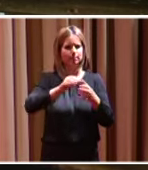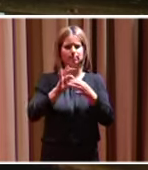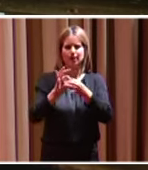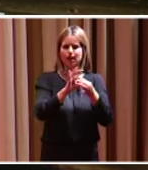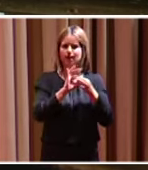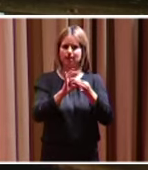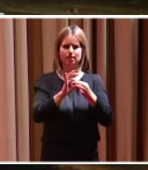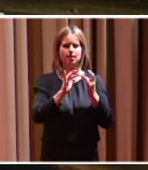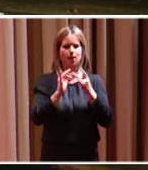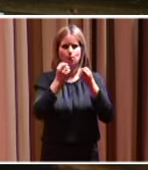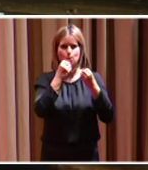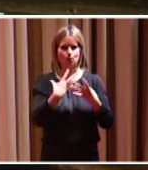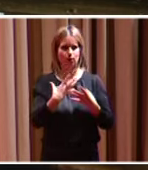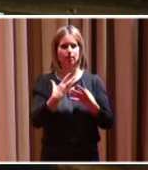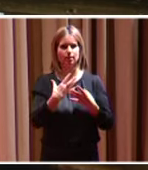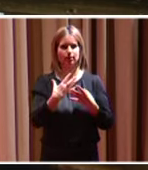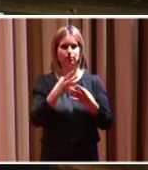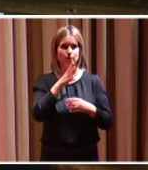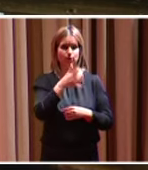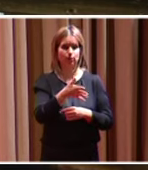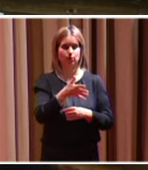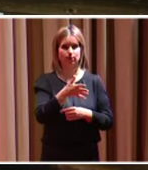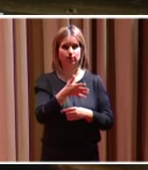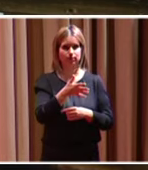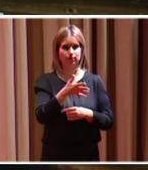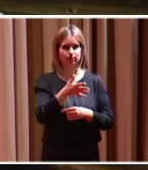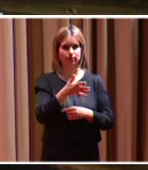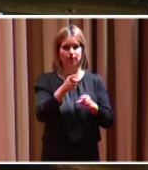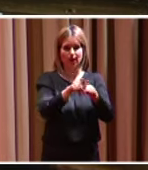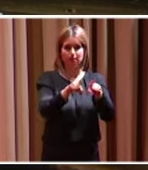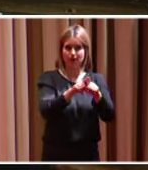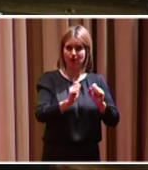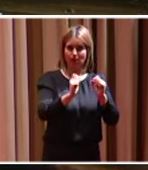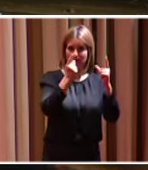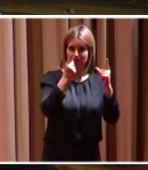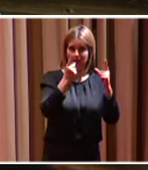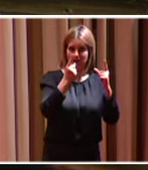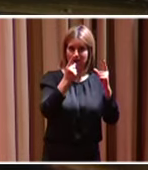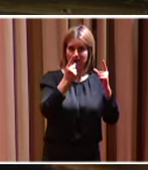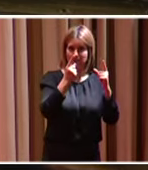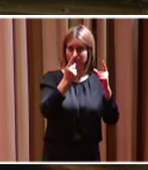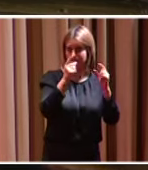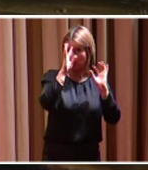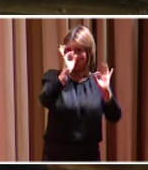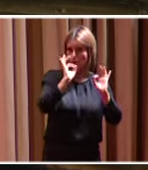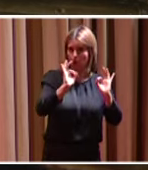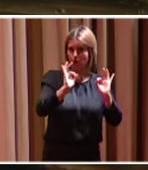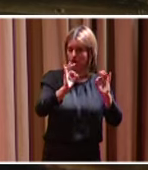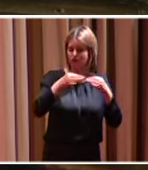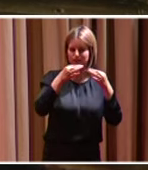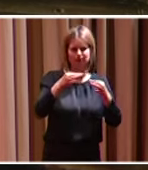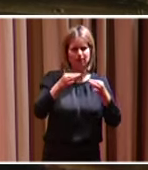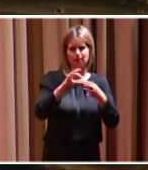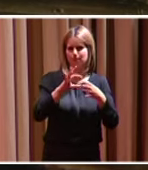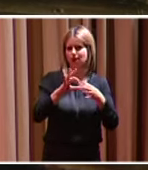una relación muy cordial, pues al ser la hermandad oficial, pues naturalmente hemos estado